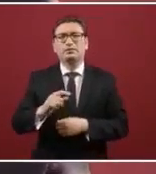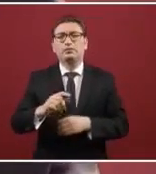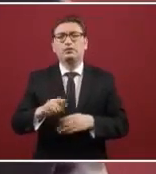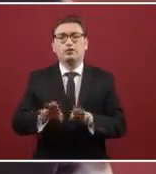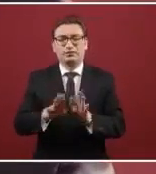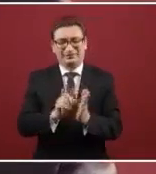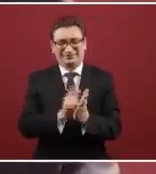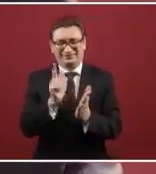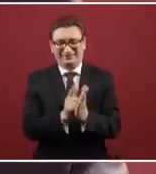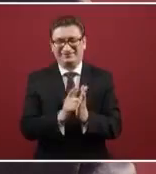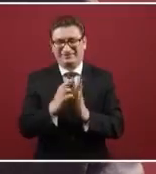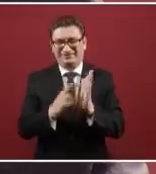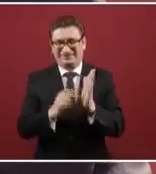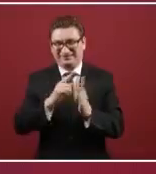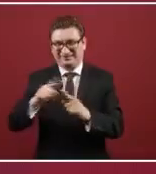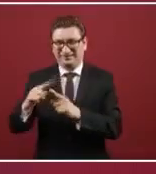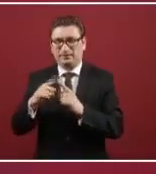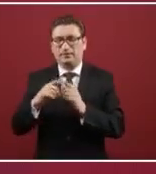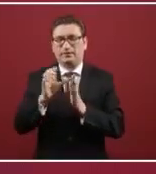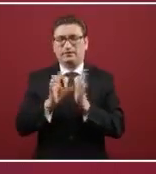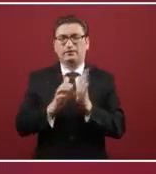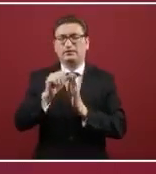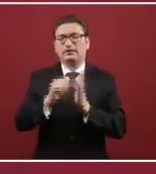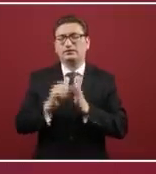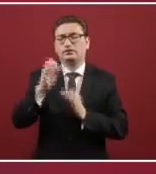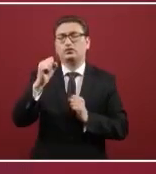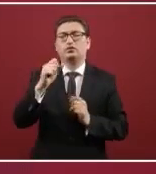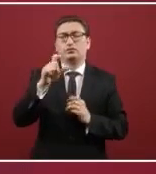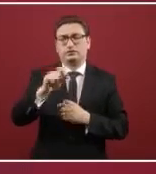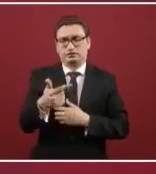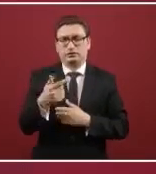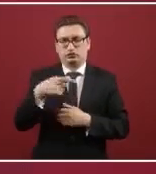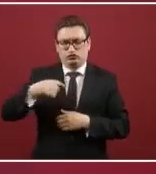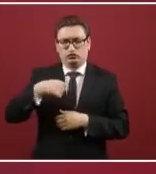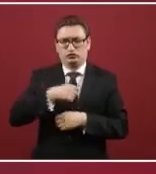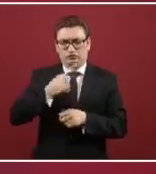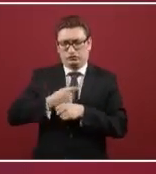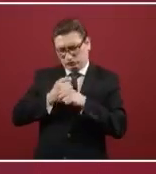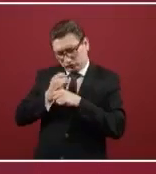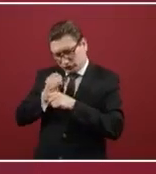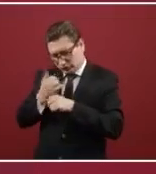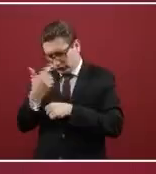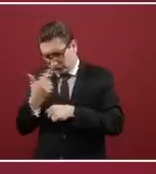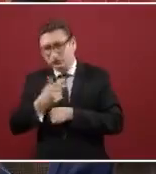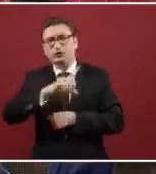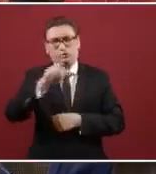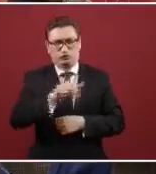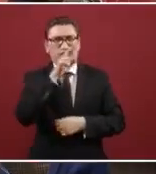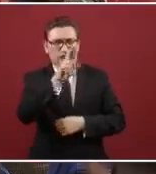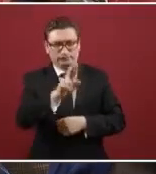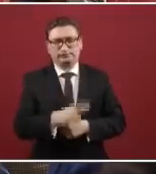expedición de la ley reglamentaria al 27, pero lo quiero revisar y yo te